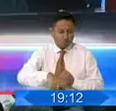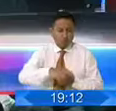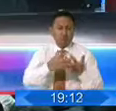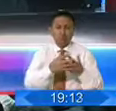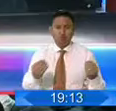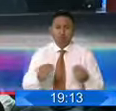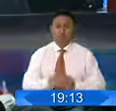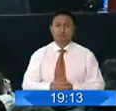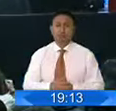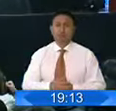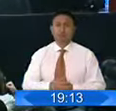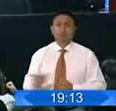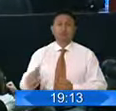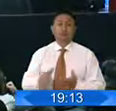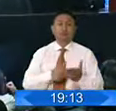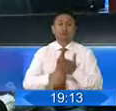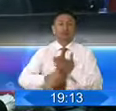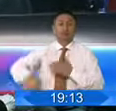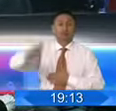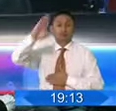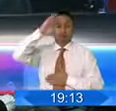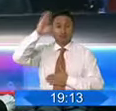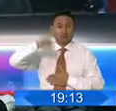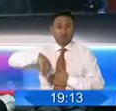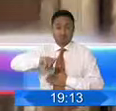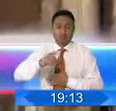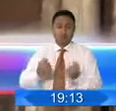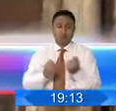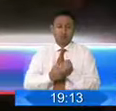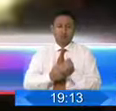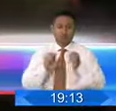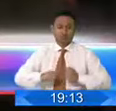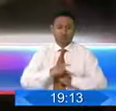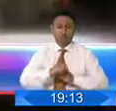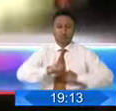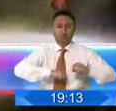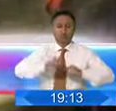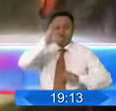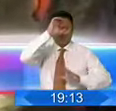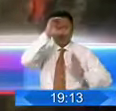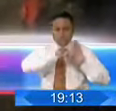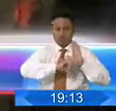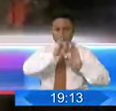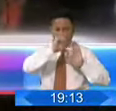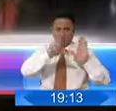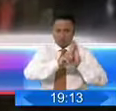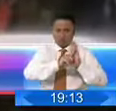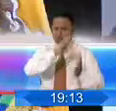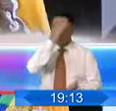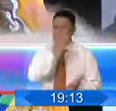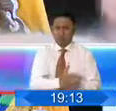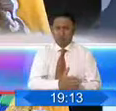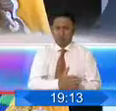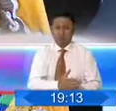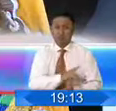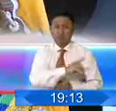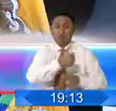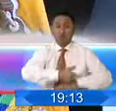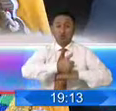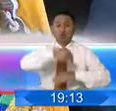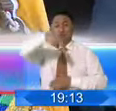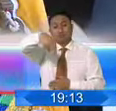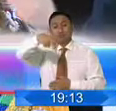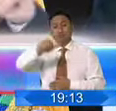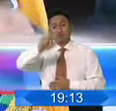territorios. El Ministerio del Interior también pone su hombro para trabajar en la erradicación de la minería ilegal en el país. Su titular, César